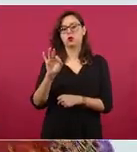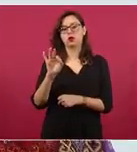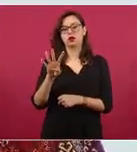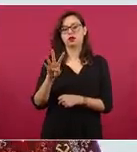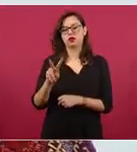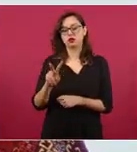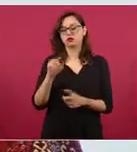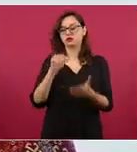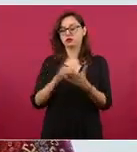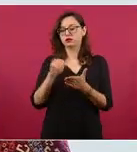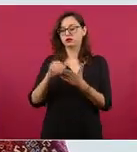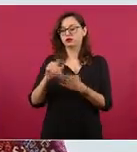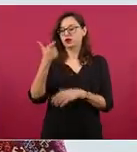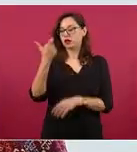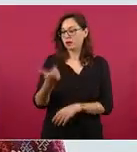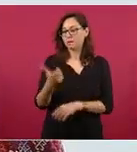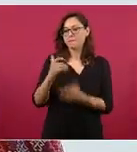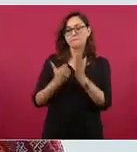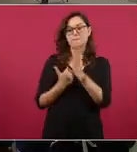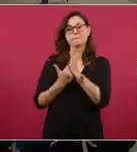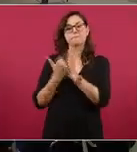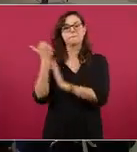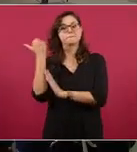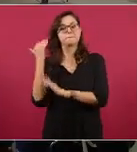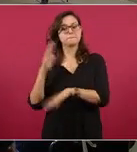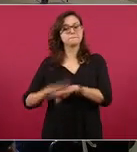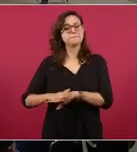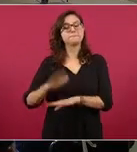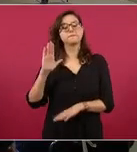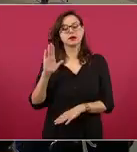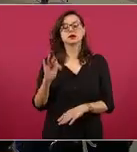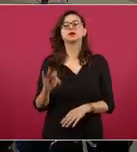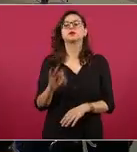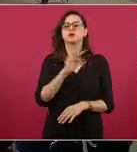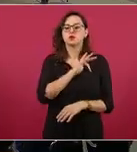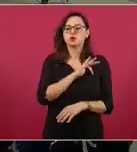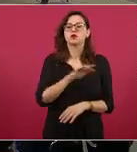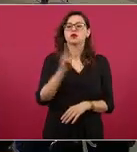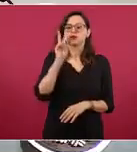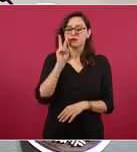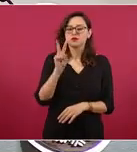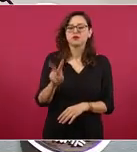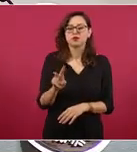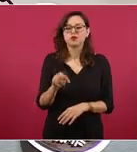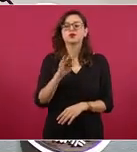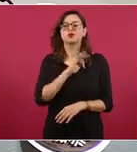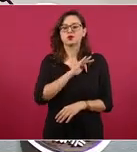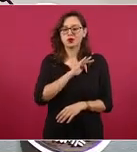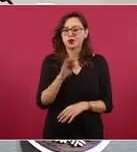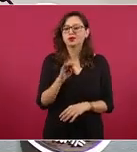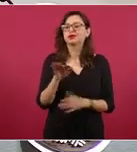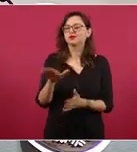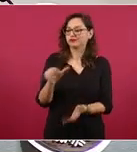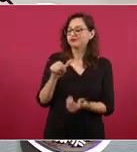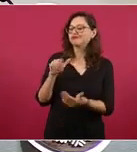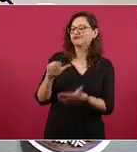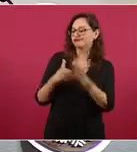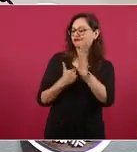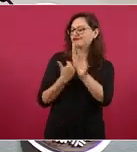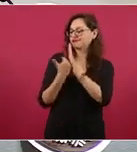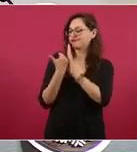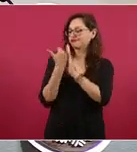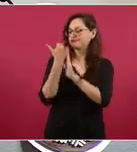pesos. Entonces, aquí es un reflejo de que sí estamos en la recuperación, estamos en la